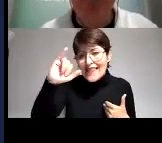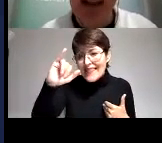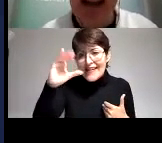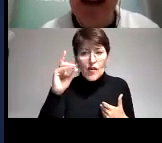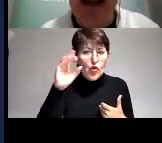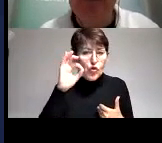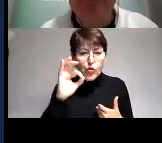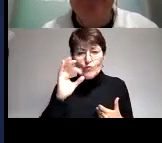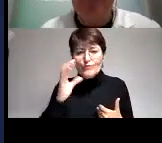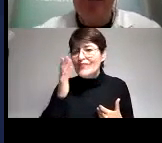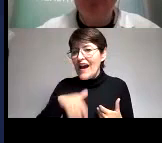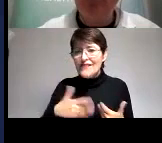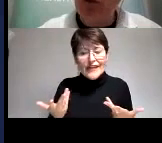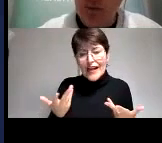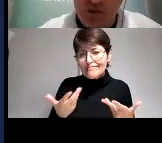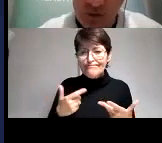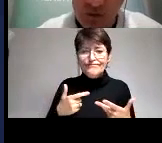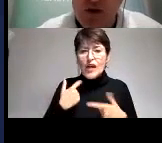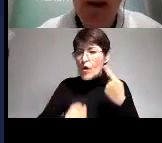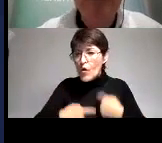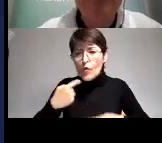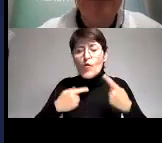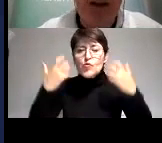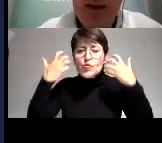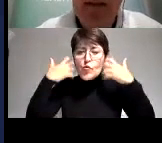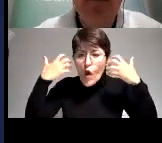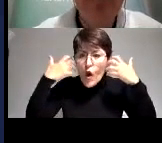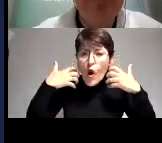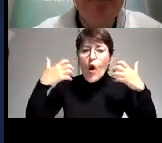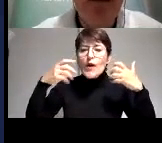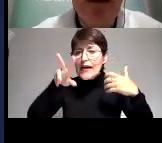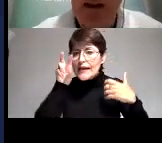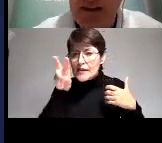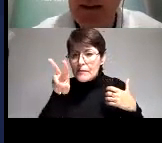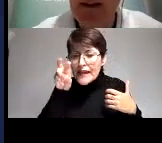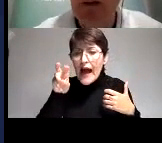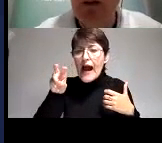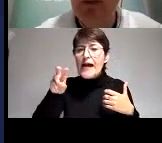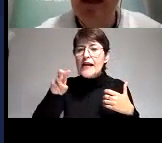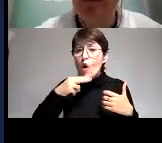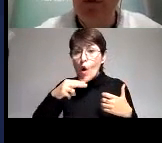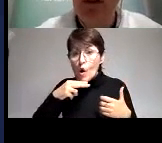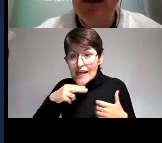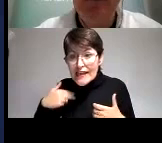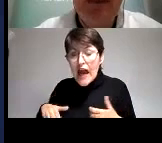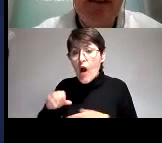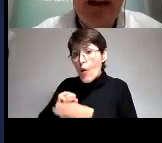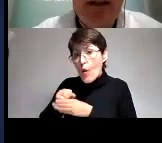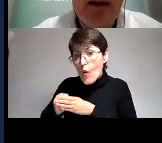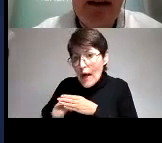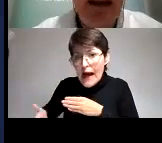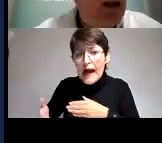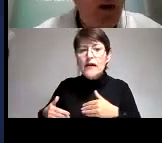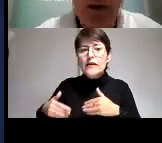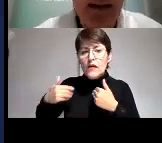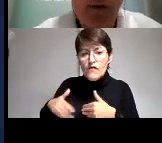esa sobrecarga ácida a través de los fluidos como son el sudor, la respiración, la orina o las heces, que son los mecanismos de